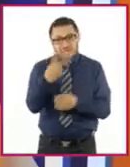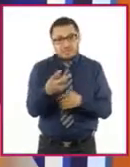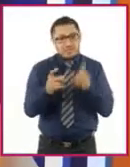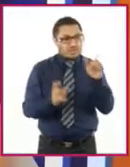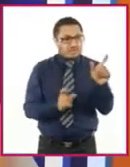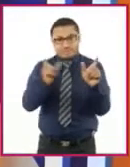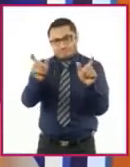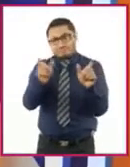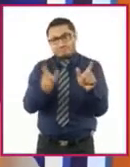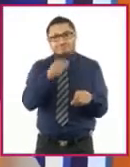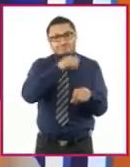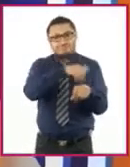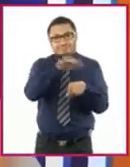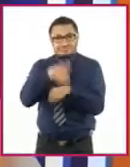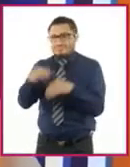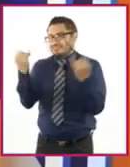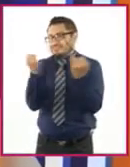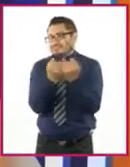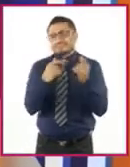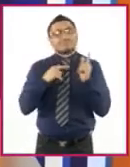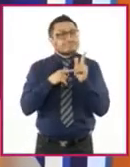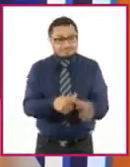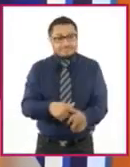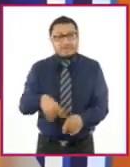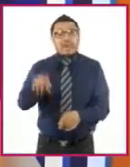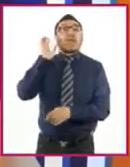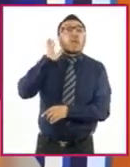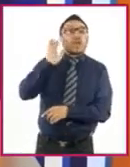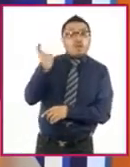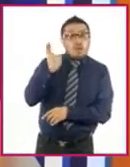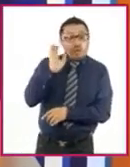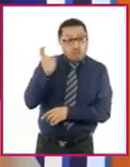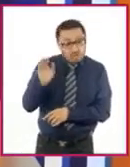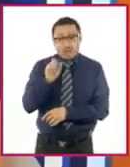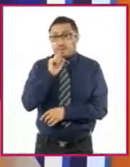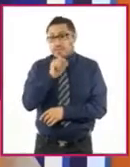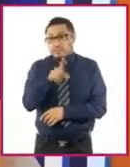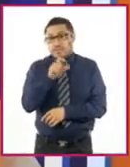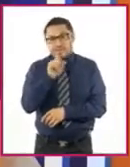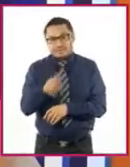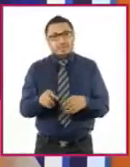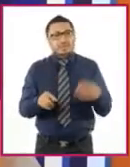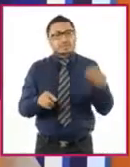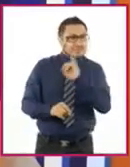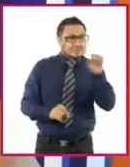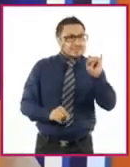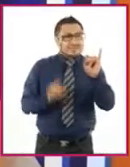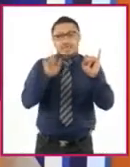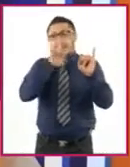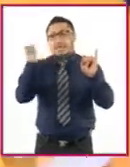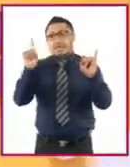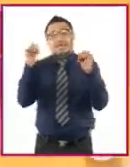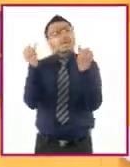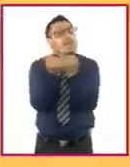algebraicas se conserva, siempre y cuando suceda lo mismo en ambas partes de la igualdad.